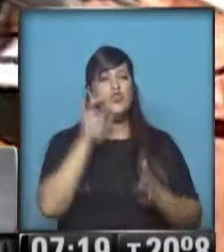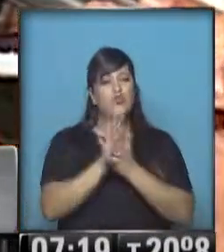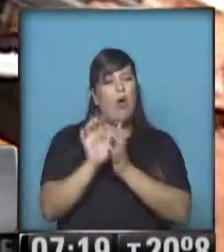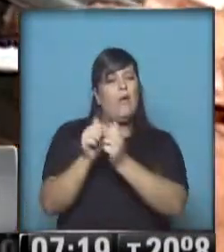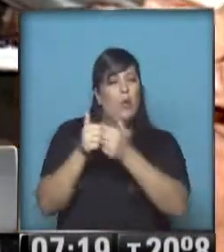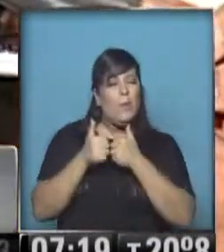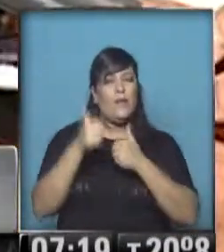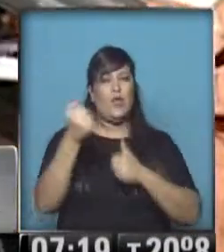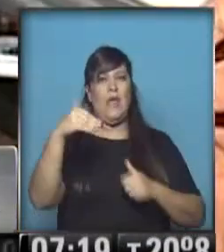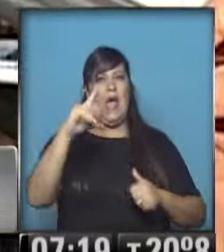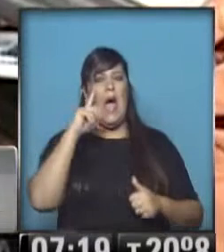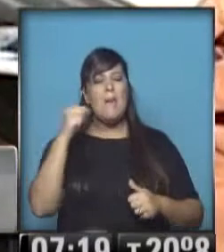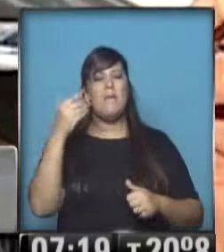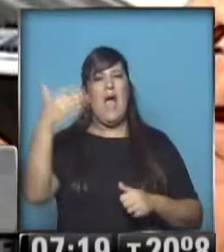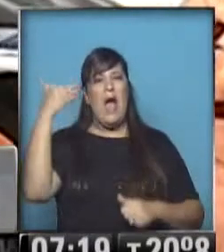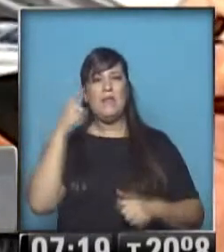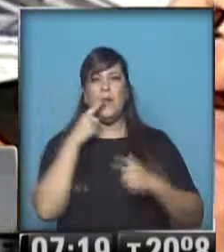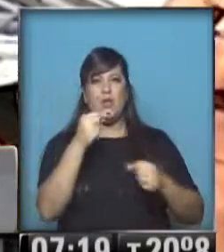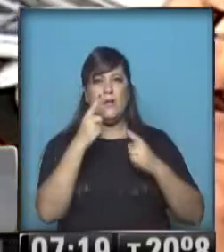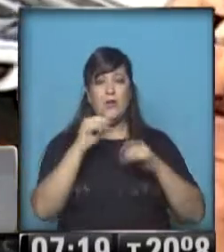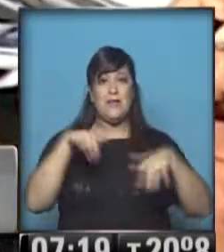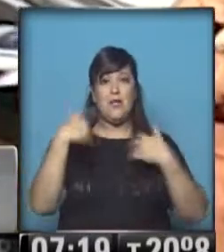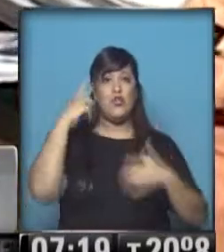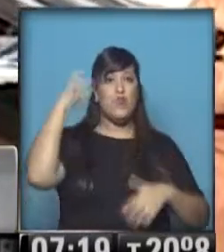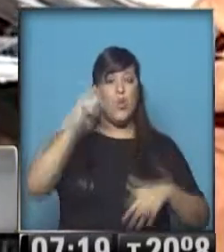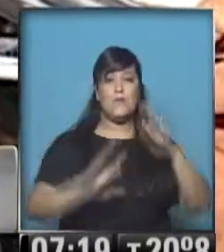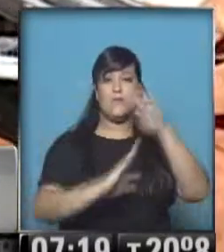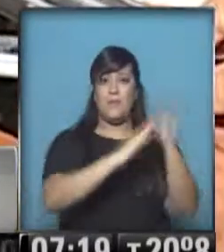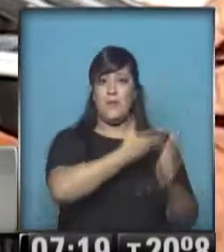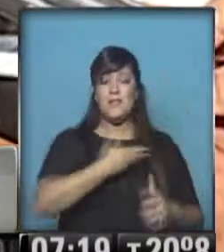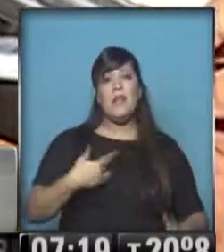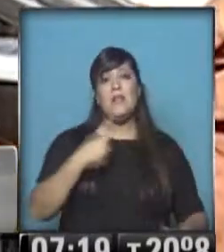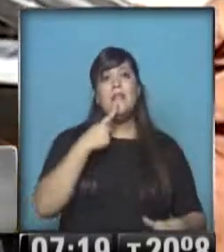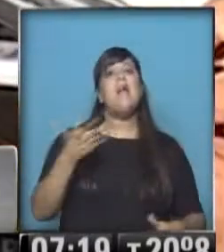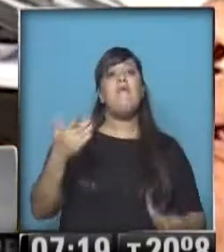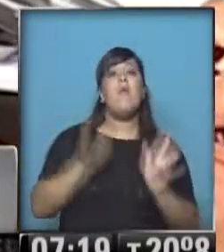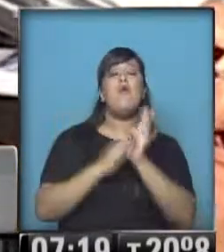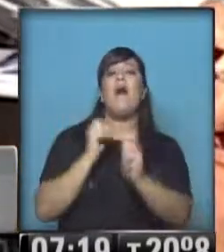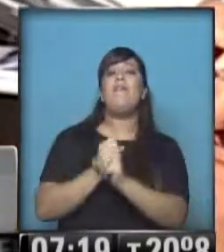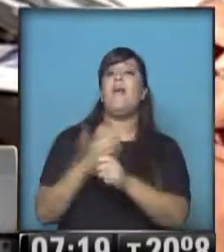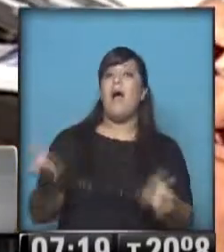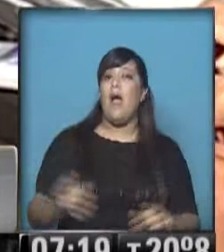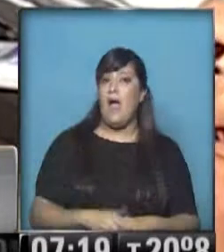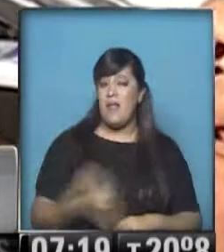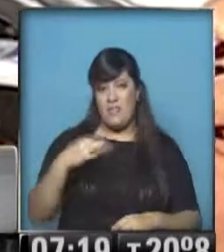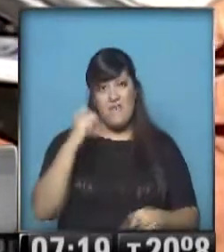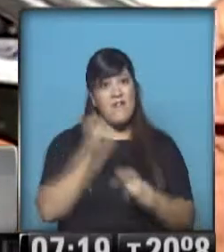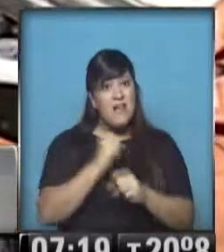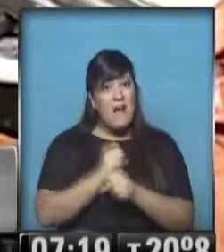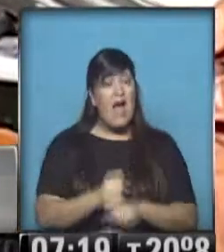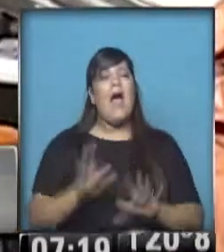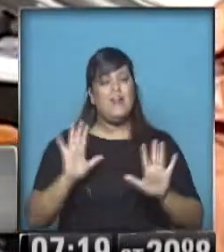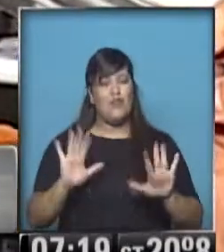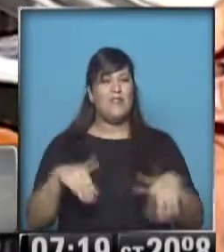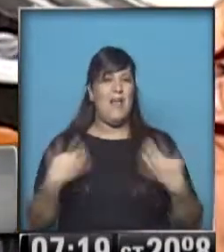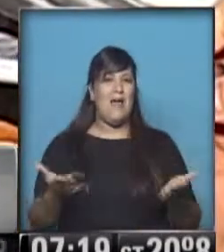venía quejándose de un montón de tareas y lo que le ha dicho el presidente de la Corte, ¿por qué no probaba con trabajar?, le dice, ¿no? Que si empezaban por trabajar las cosas sería más fácil, y en